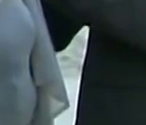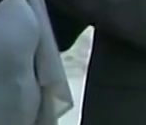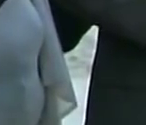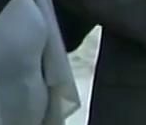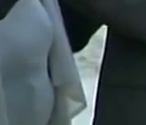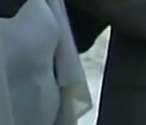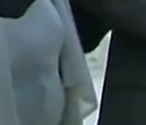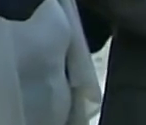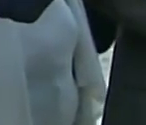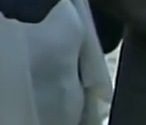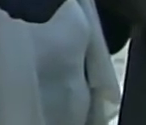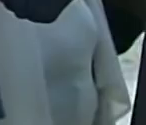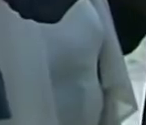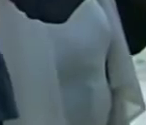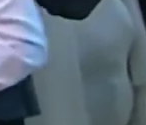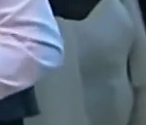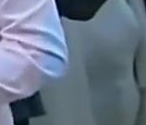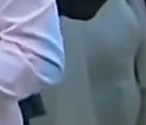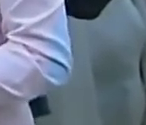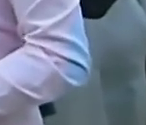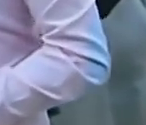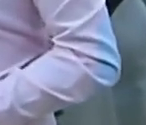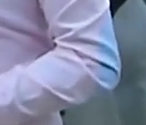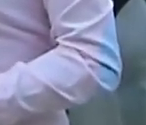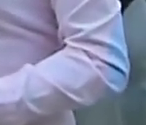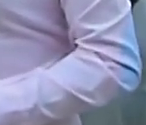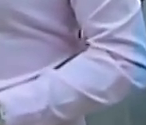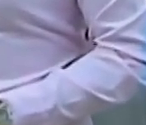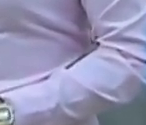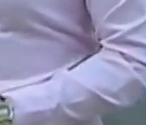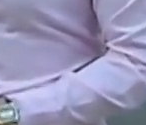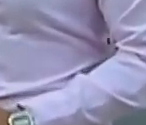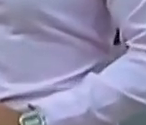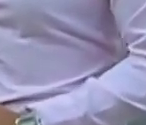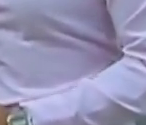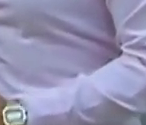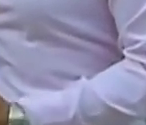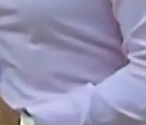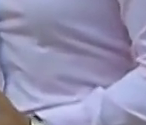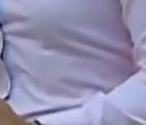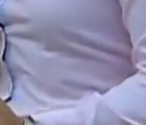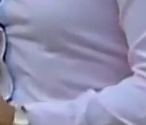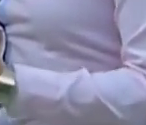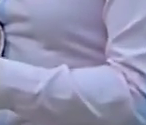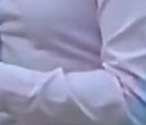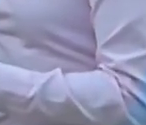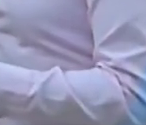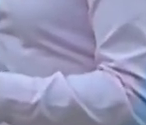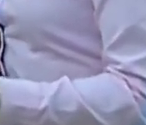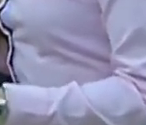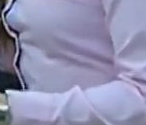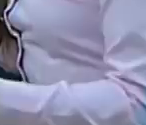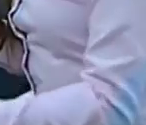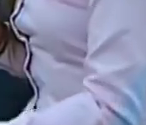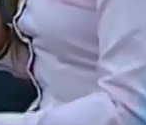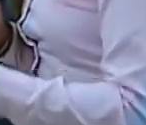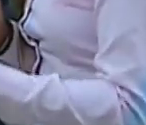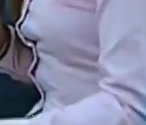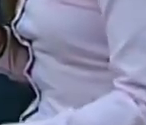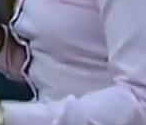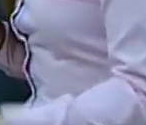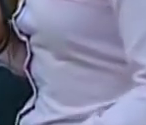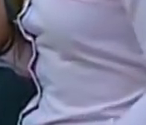el día de hoy. Constituyente, ¿podría comentarnos un poco en cuanto a lo